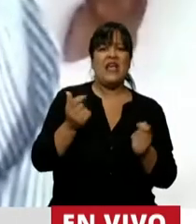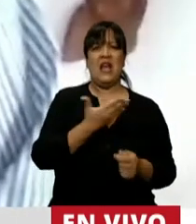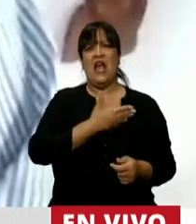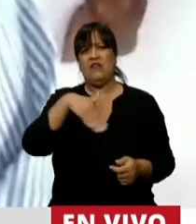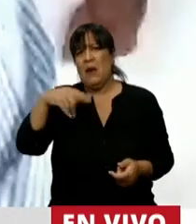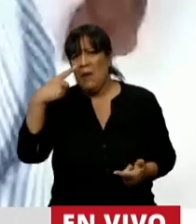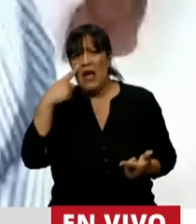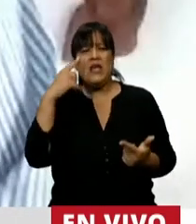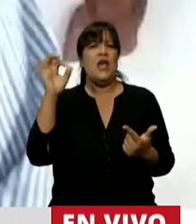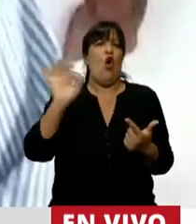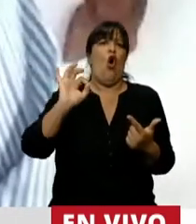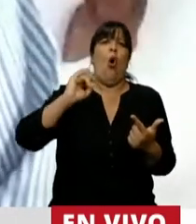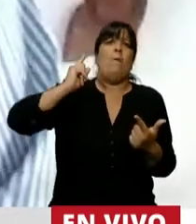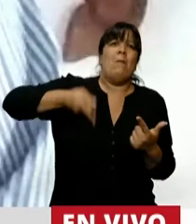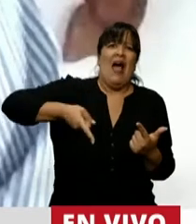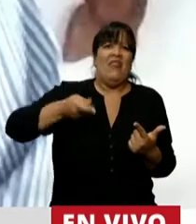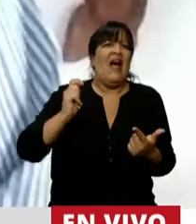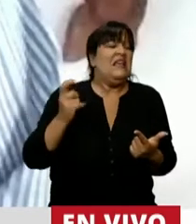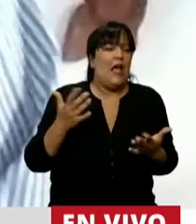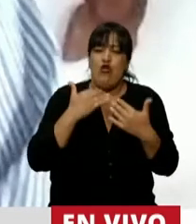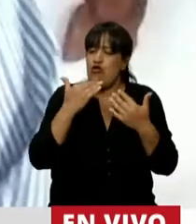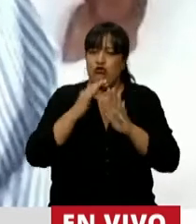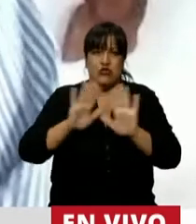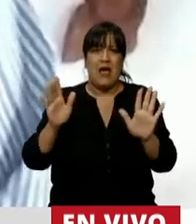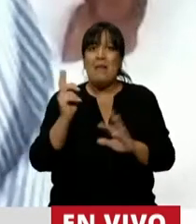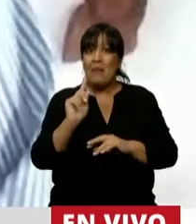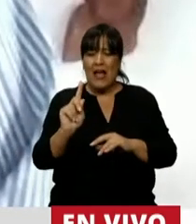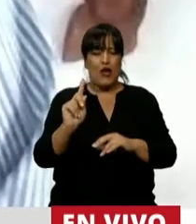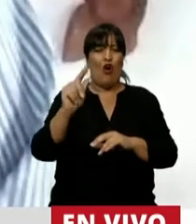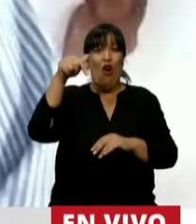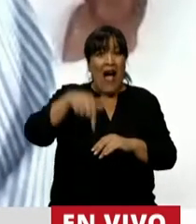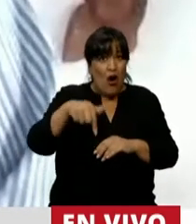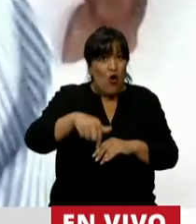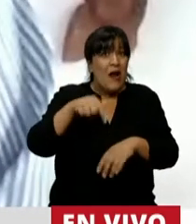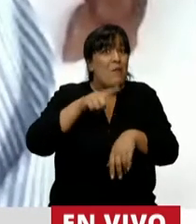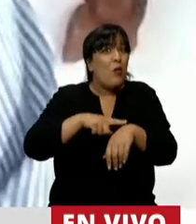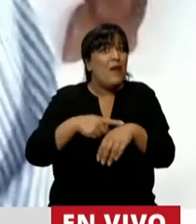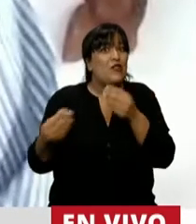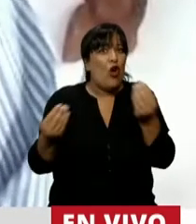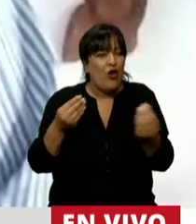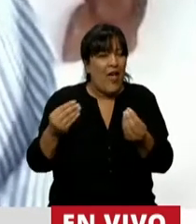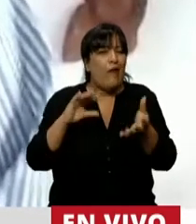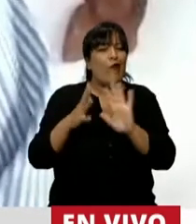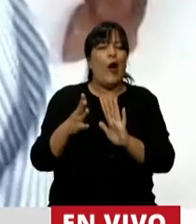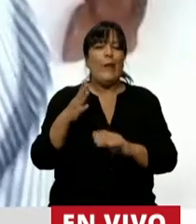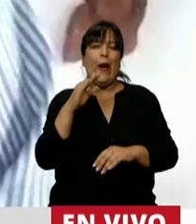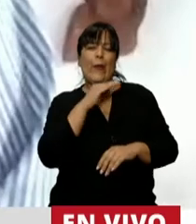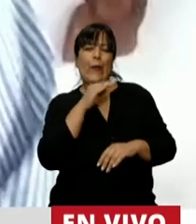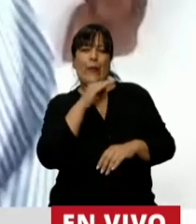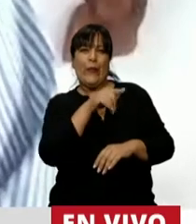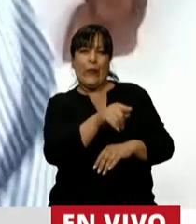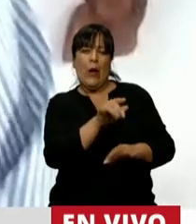manda quien fuera. Lo que sí están haciendo es enmascarando